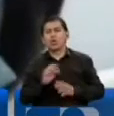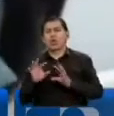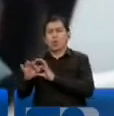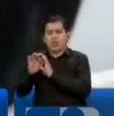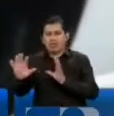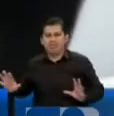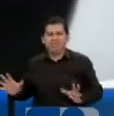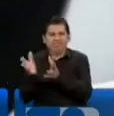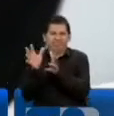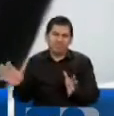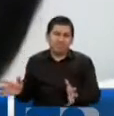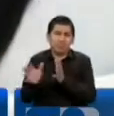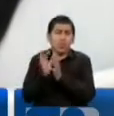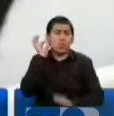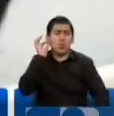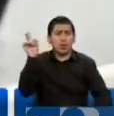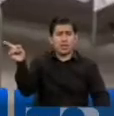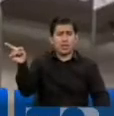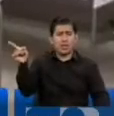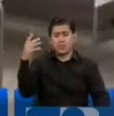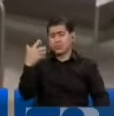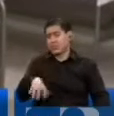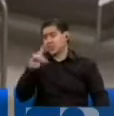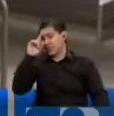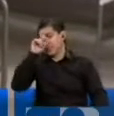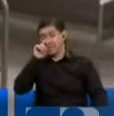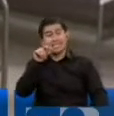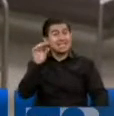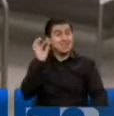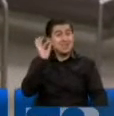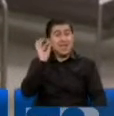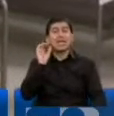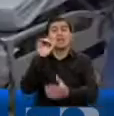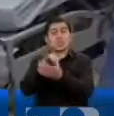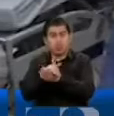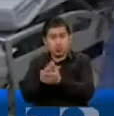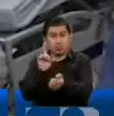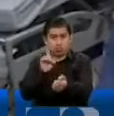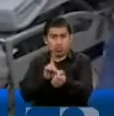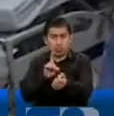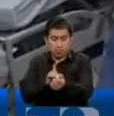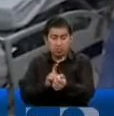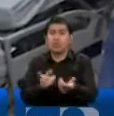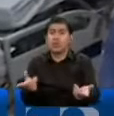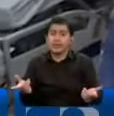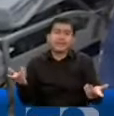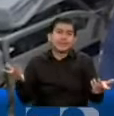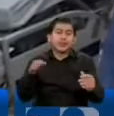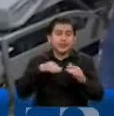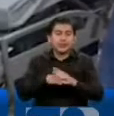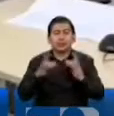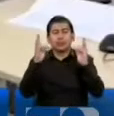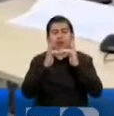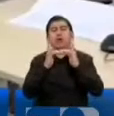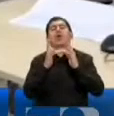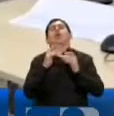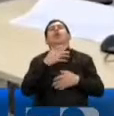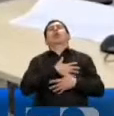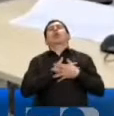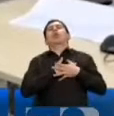quien atraviesa una difícil situación, ya que su esposo, también médico, lucha por su vida en este mismo